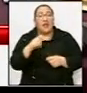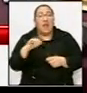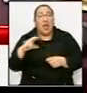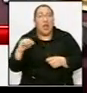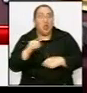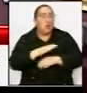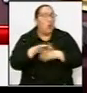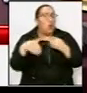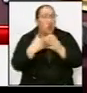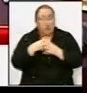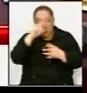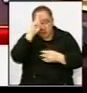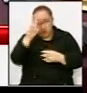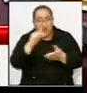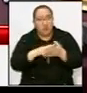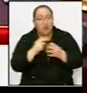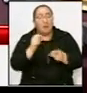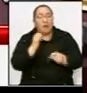el país,